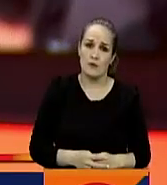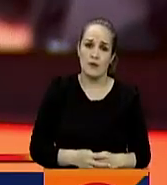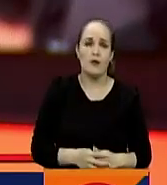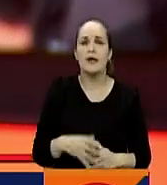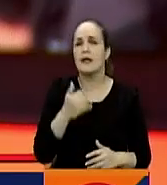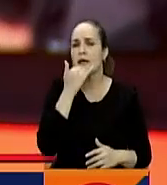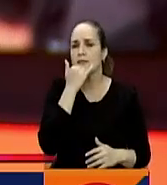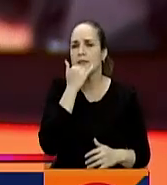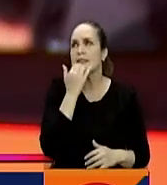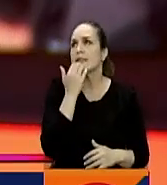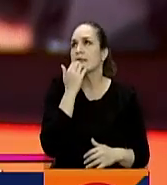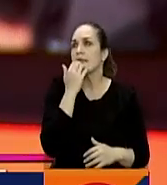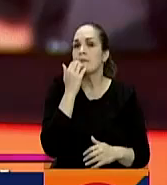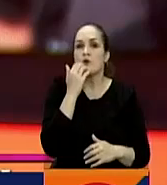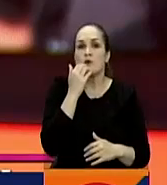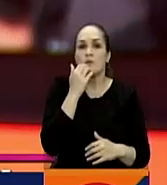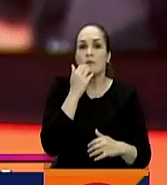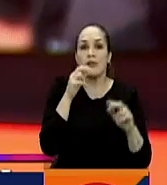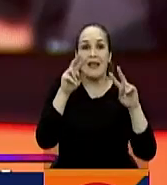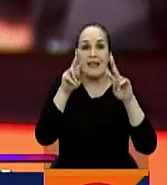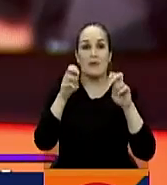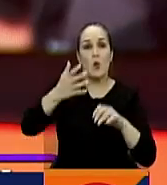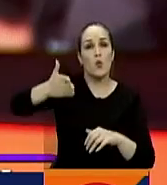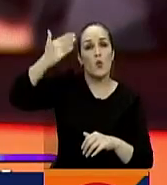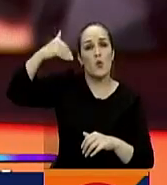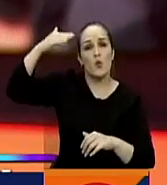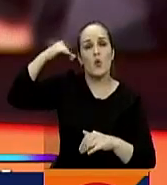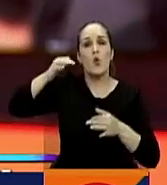si uno va incluso a los juicios de Núremberg,